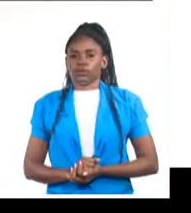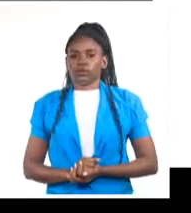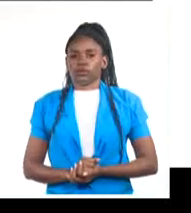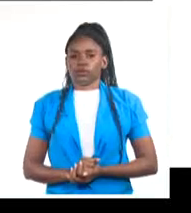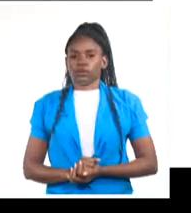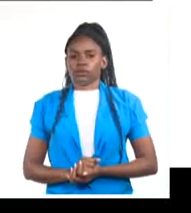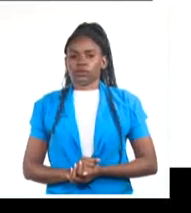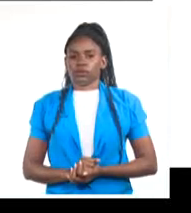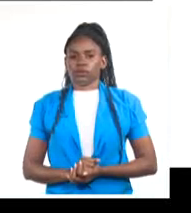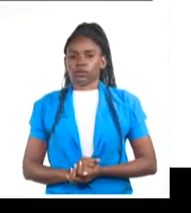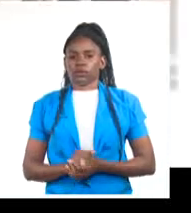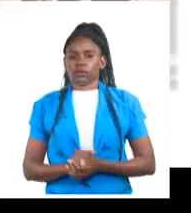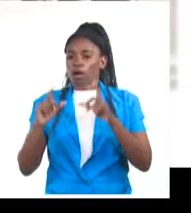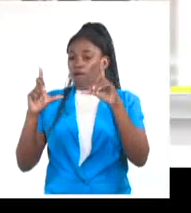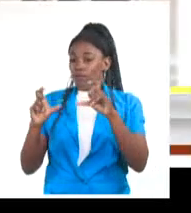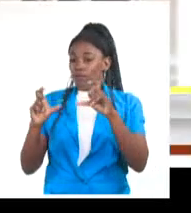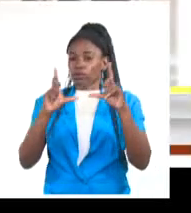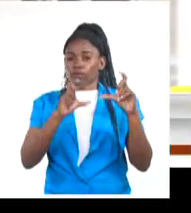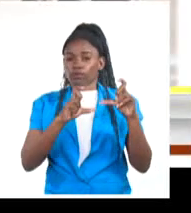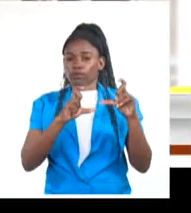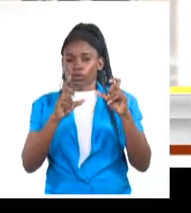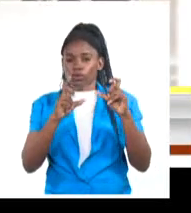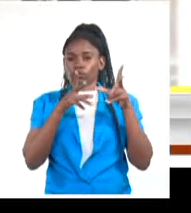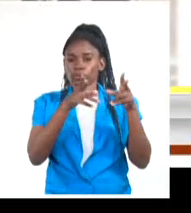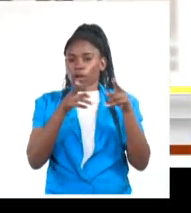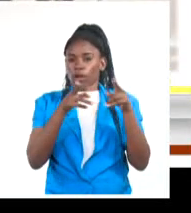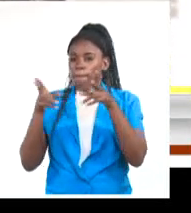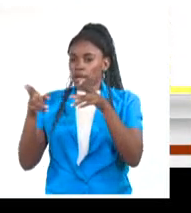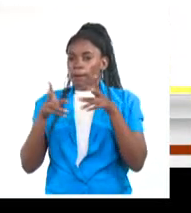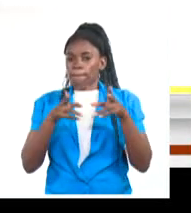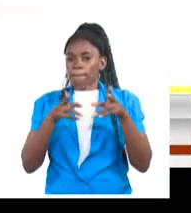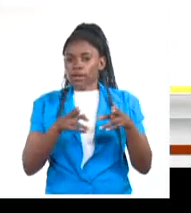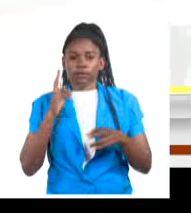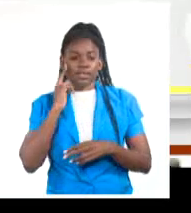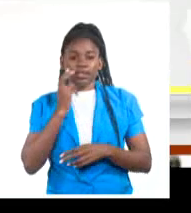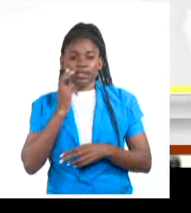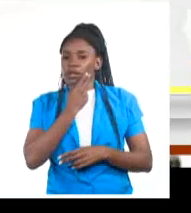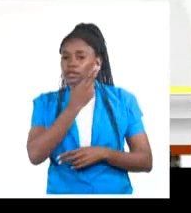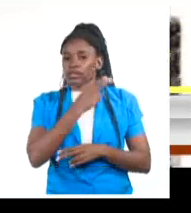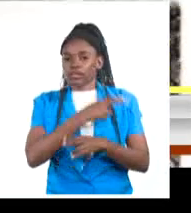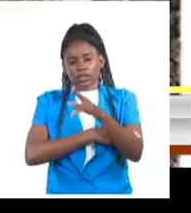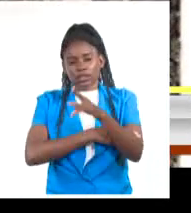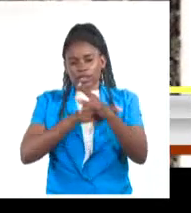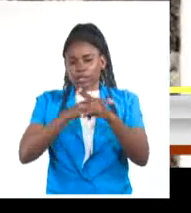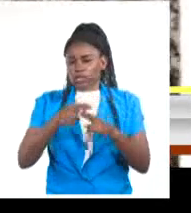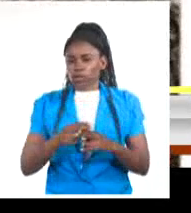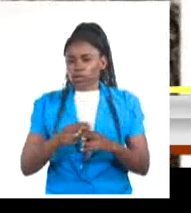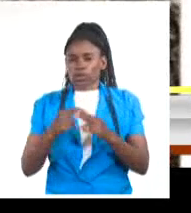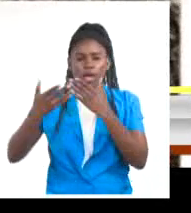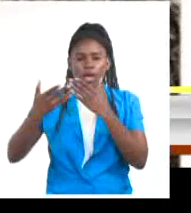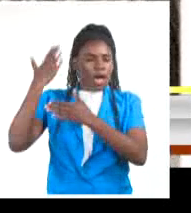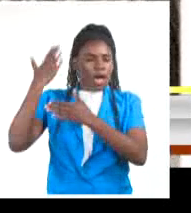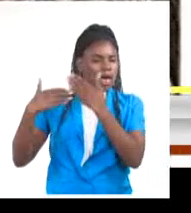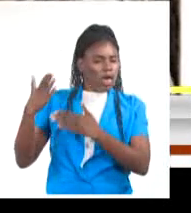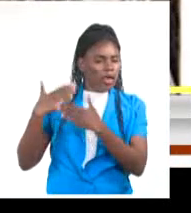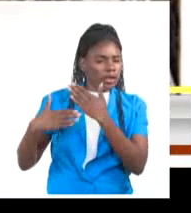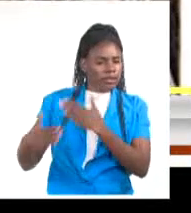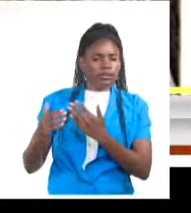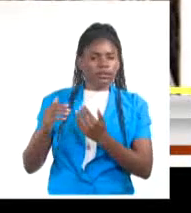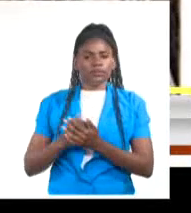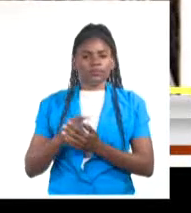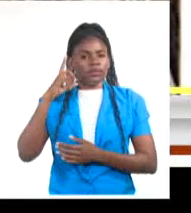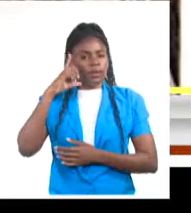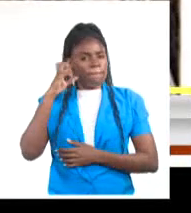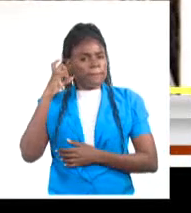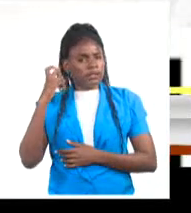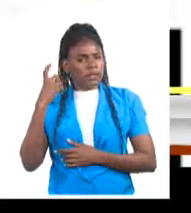Propuestas documentales de bustos y monumentos, instantáneas callejeras e inspiraciones alegóricas al pensamiento martiano integran la